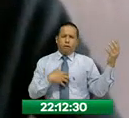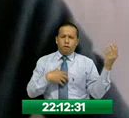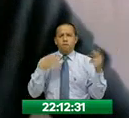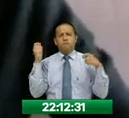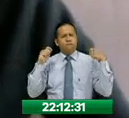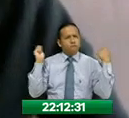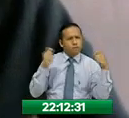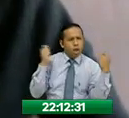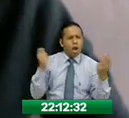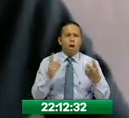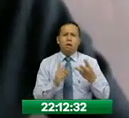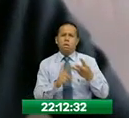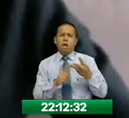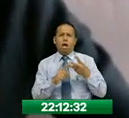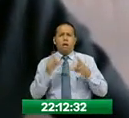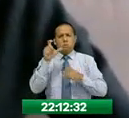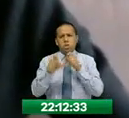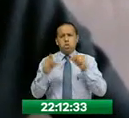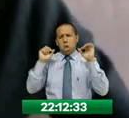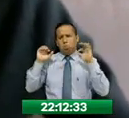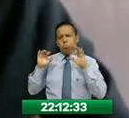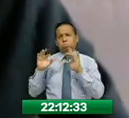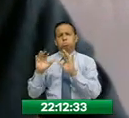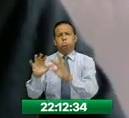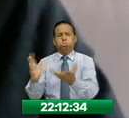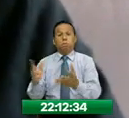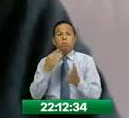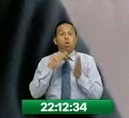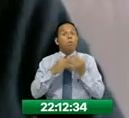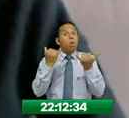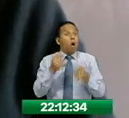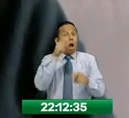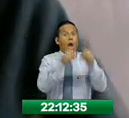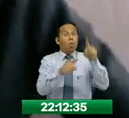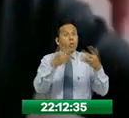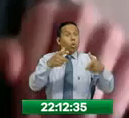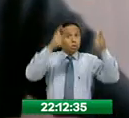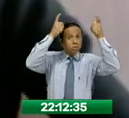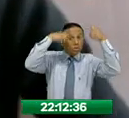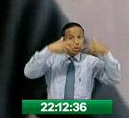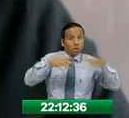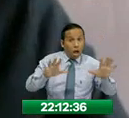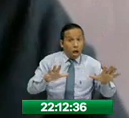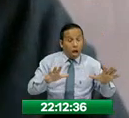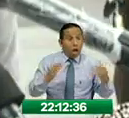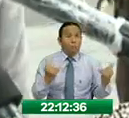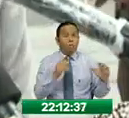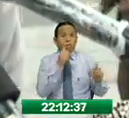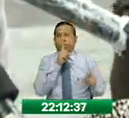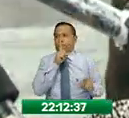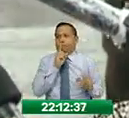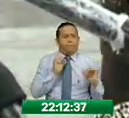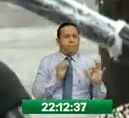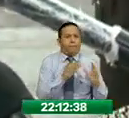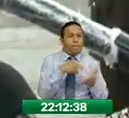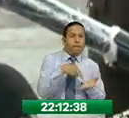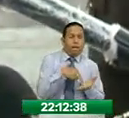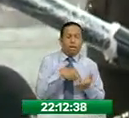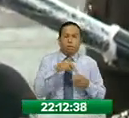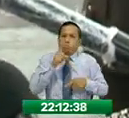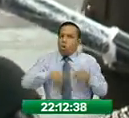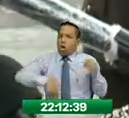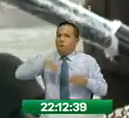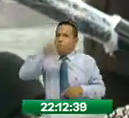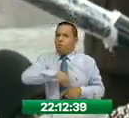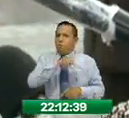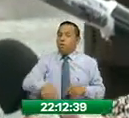por ejemplo, ahora que estamos viendo que se están haciendo celebraciones clandestinas de grado, estas cuestiones hasta el día de hoy están prohibidas. La ministra de Gobierno en su